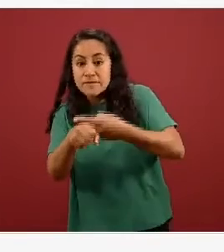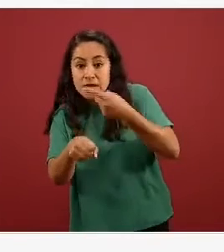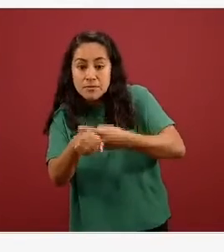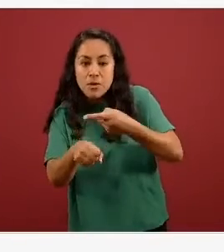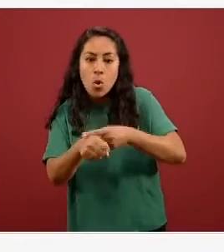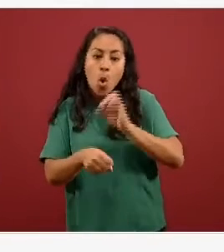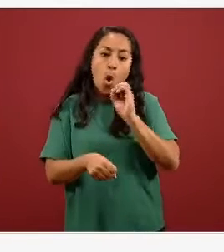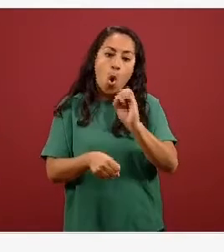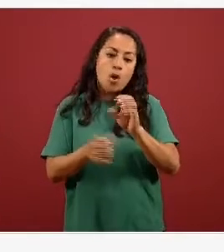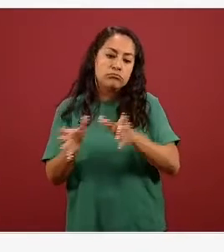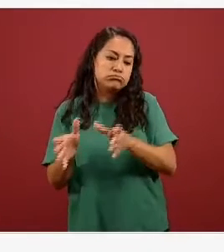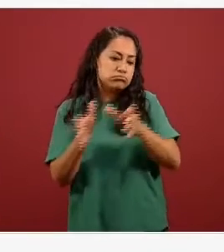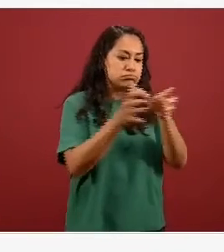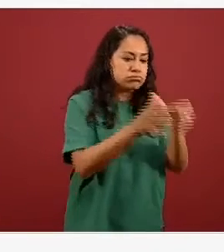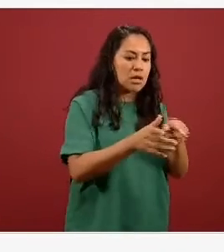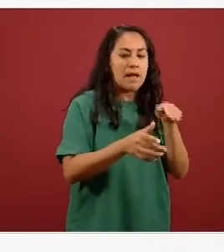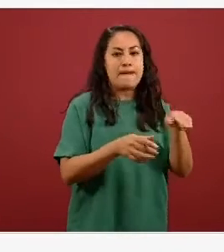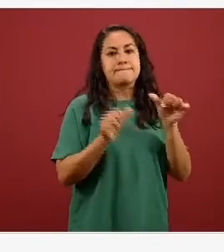o de estos